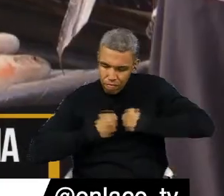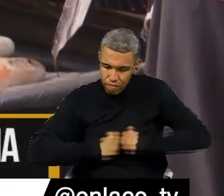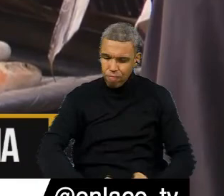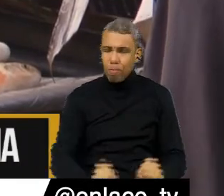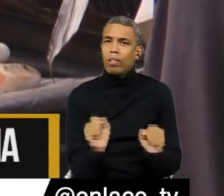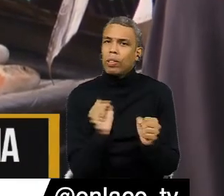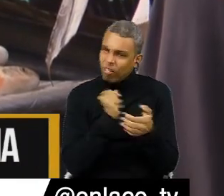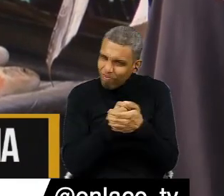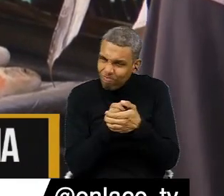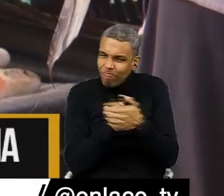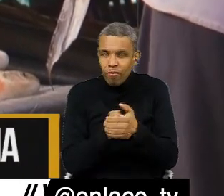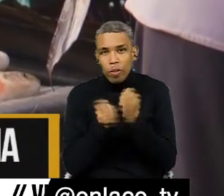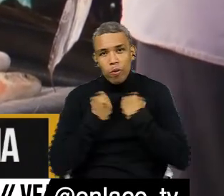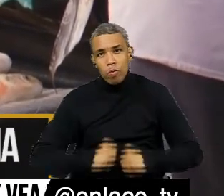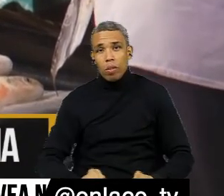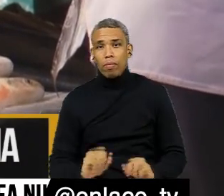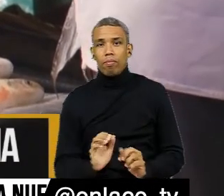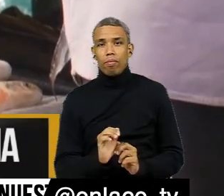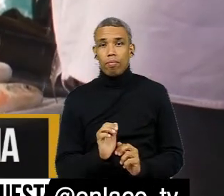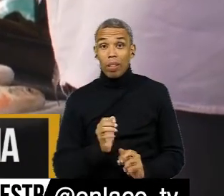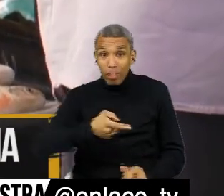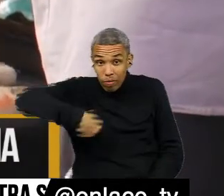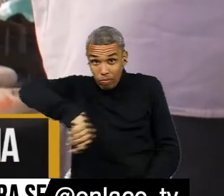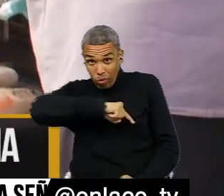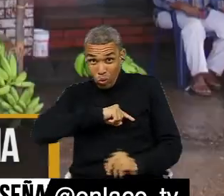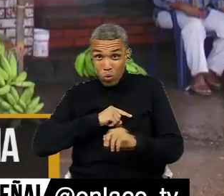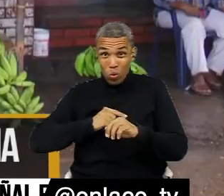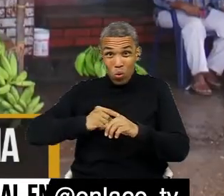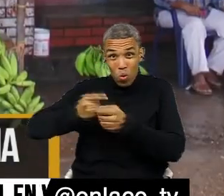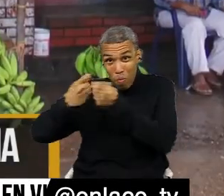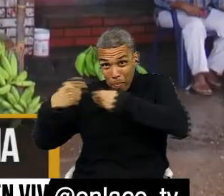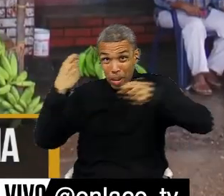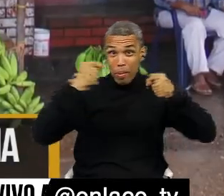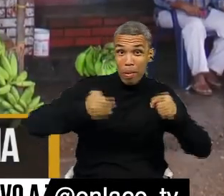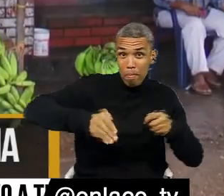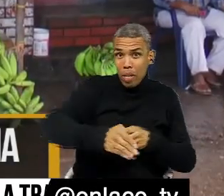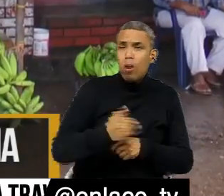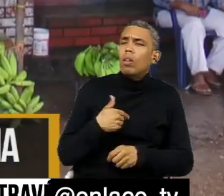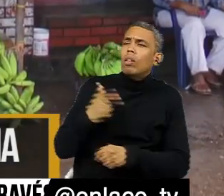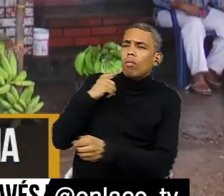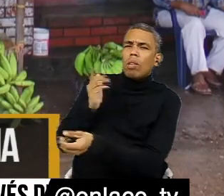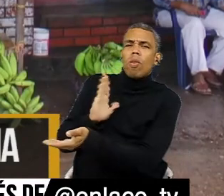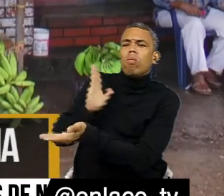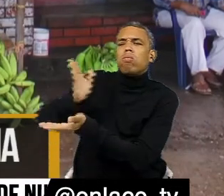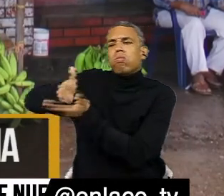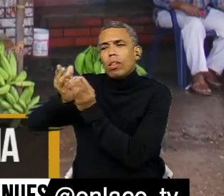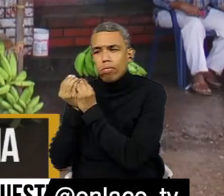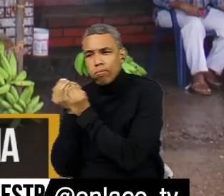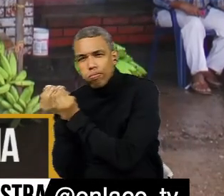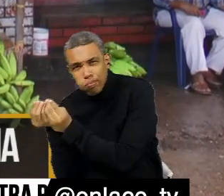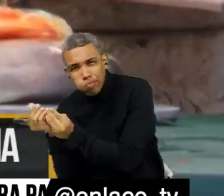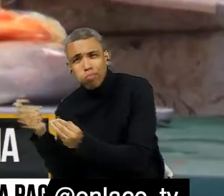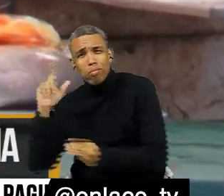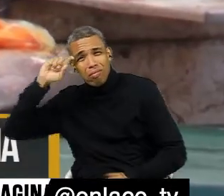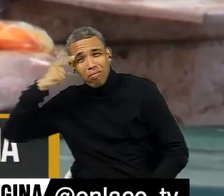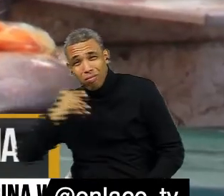lucha frecuente. Hemos ido a todas las entidades, hemos ido a la gobernación, al presidente de la república, al